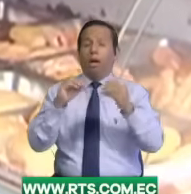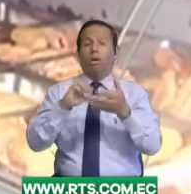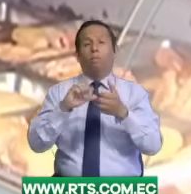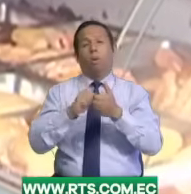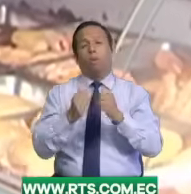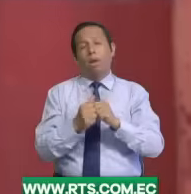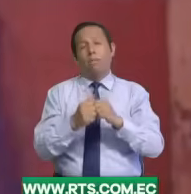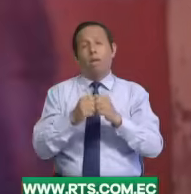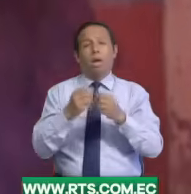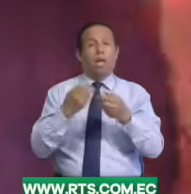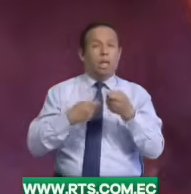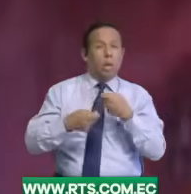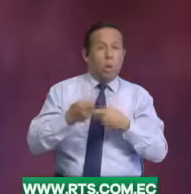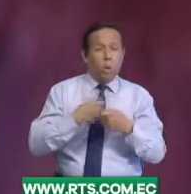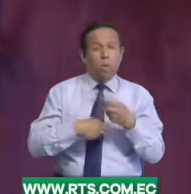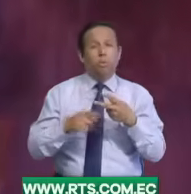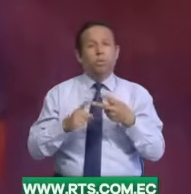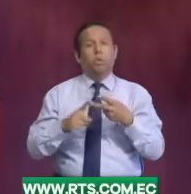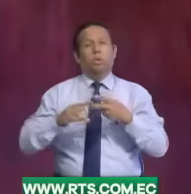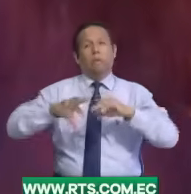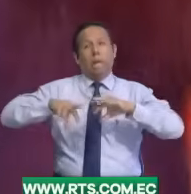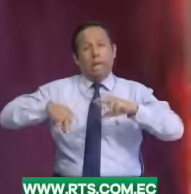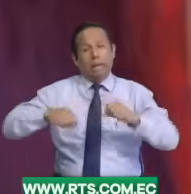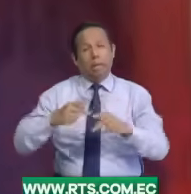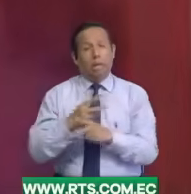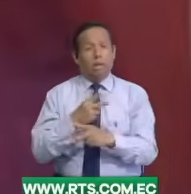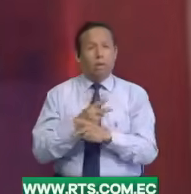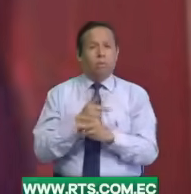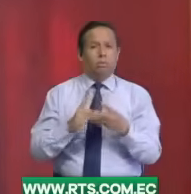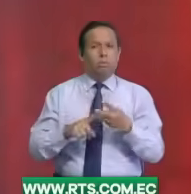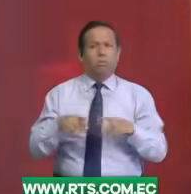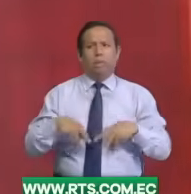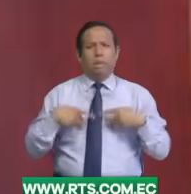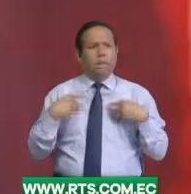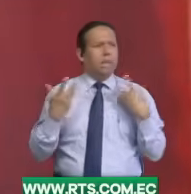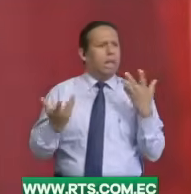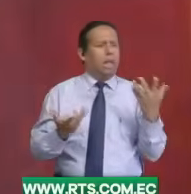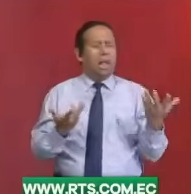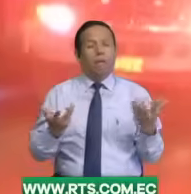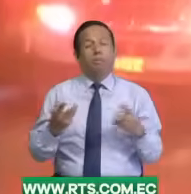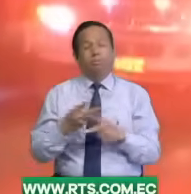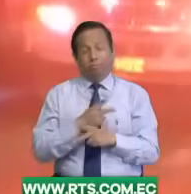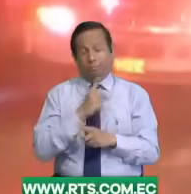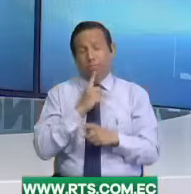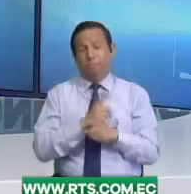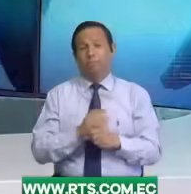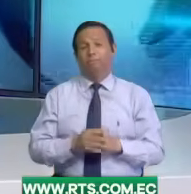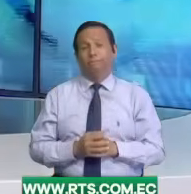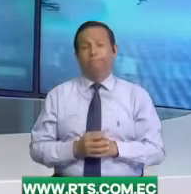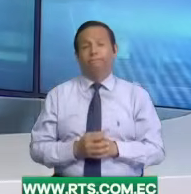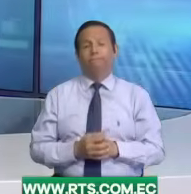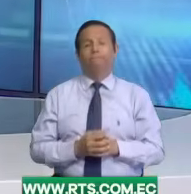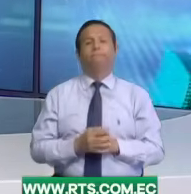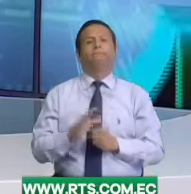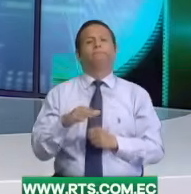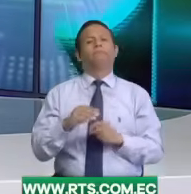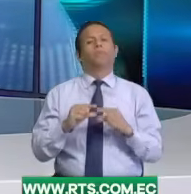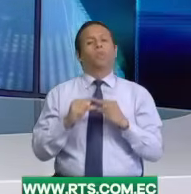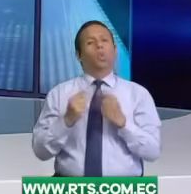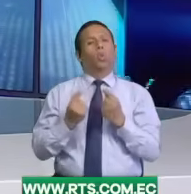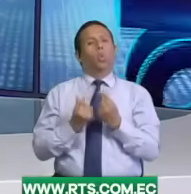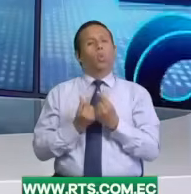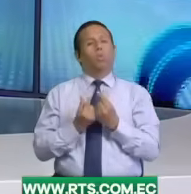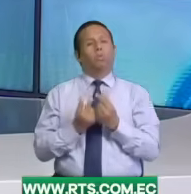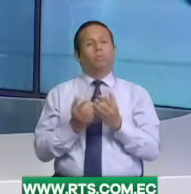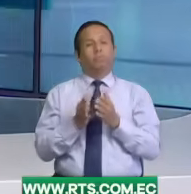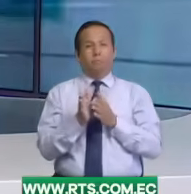delictivo y existencial, informó Jorge Escobar. La unidad de la